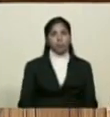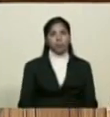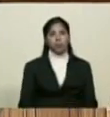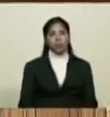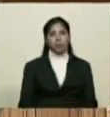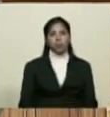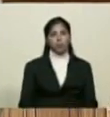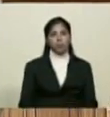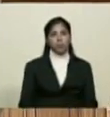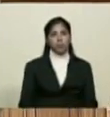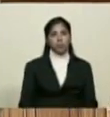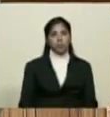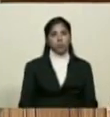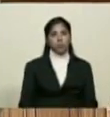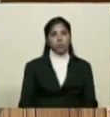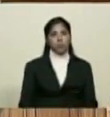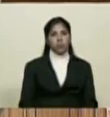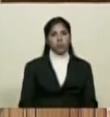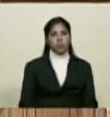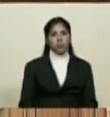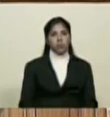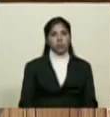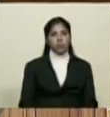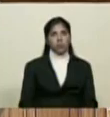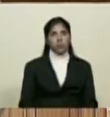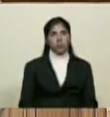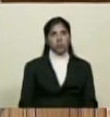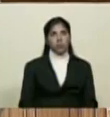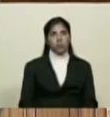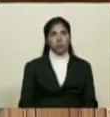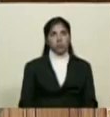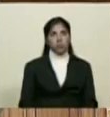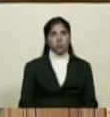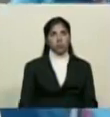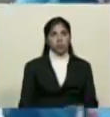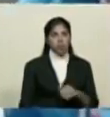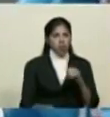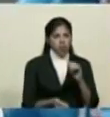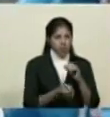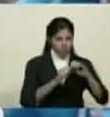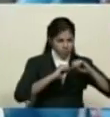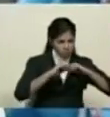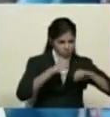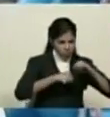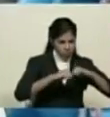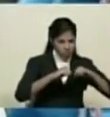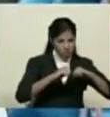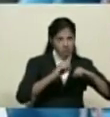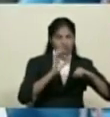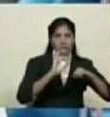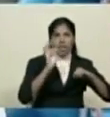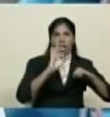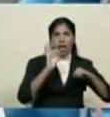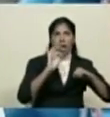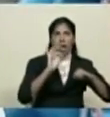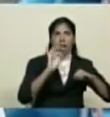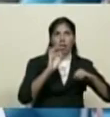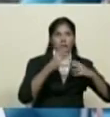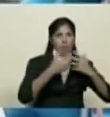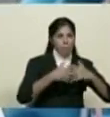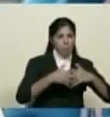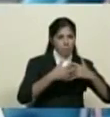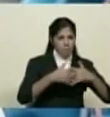constató que esa monoboya no había sido instalada. La monoboya oeste ni